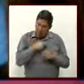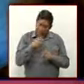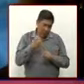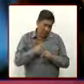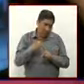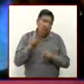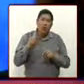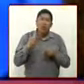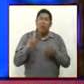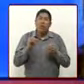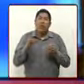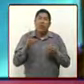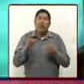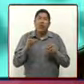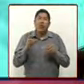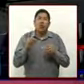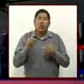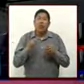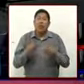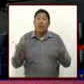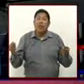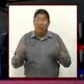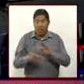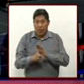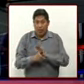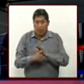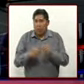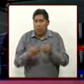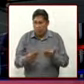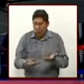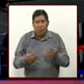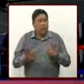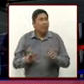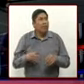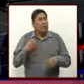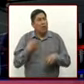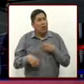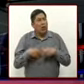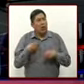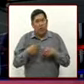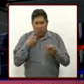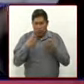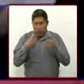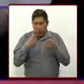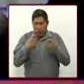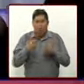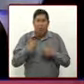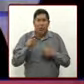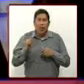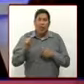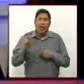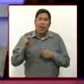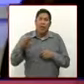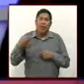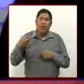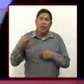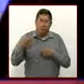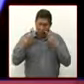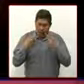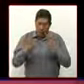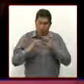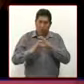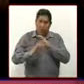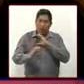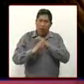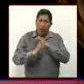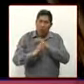el contrabando, tenemos que luchar contra quienes están especulando, porque también ahí hay un efecto. Usted sabe los operativos que está haciendo la NH. Sí. Hemos visto las